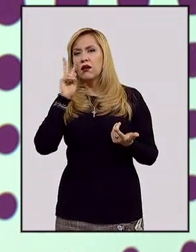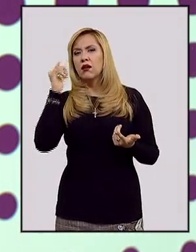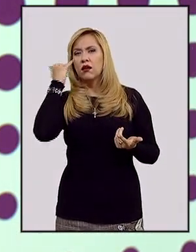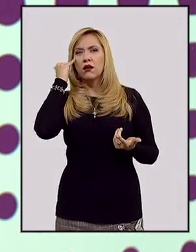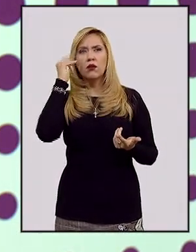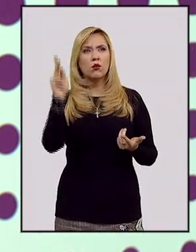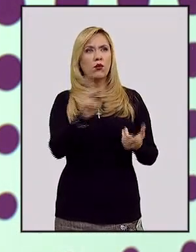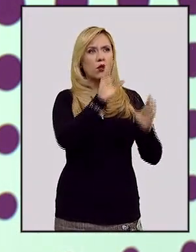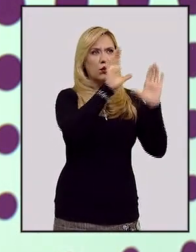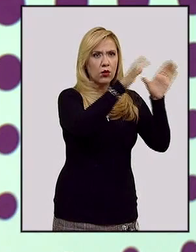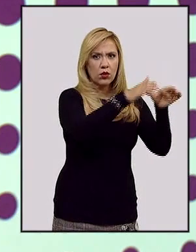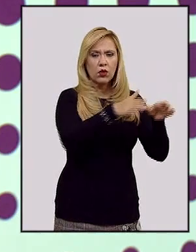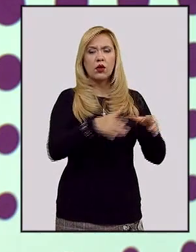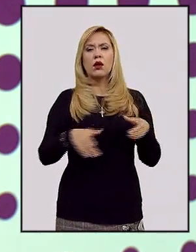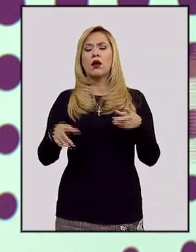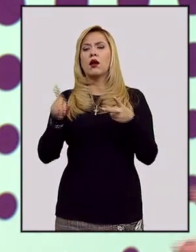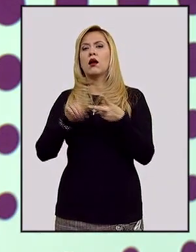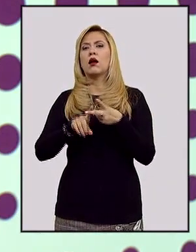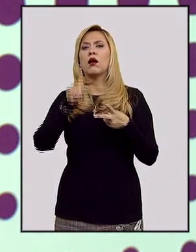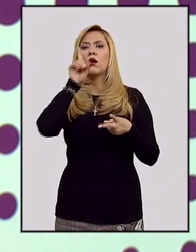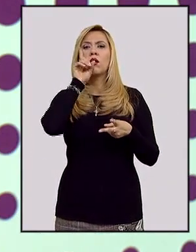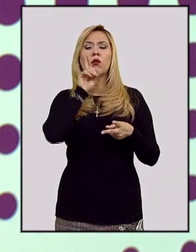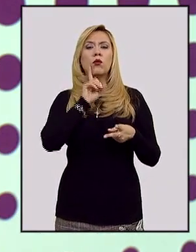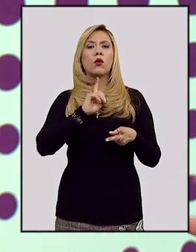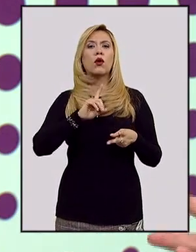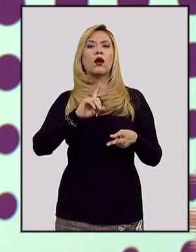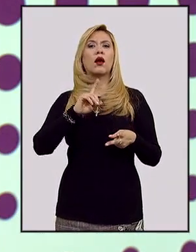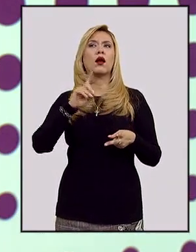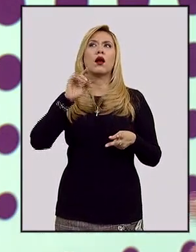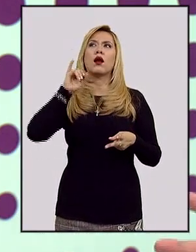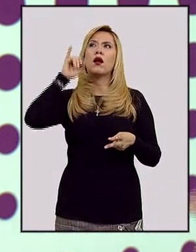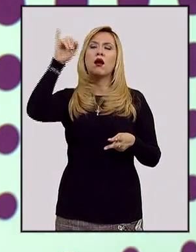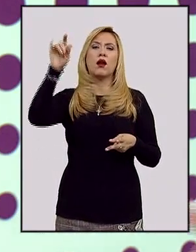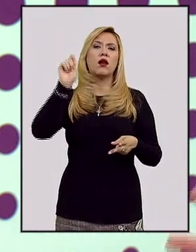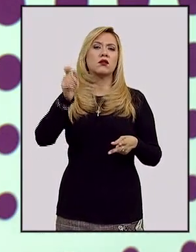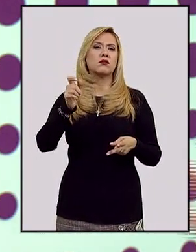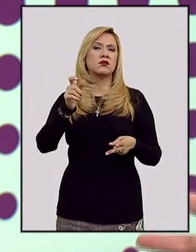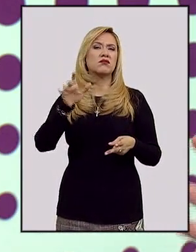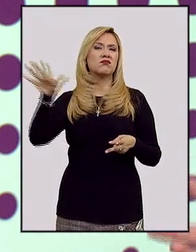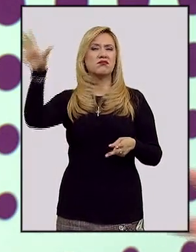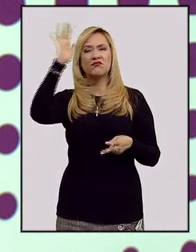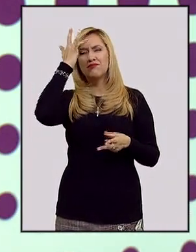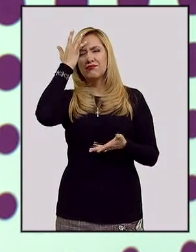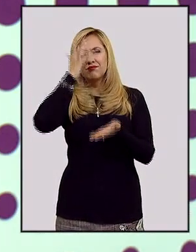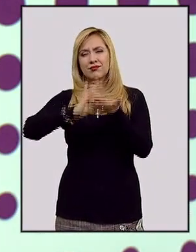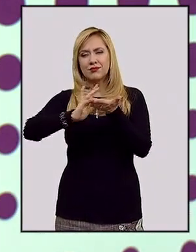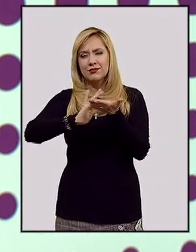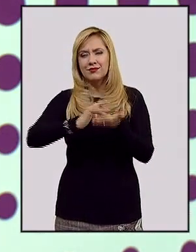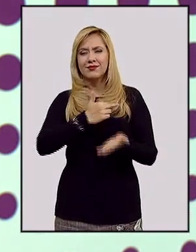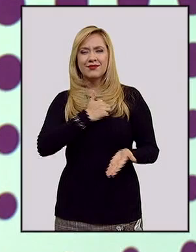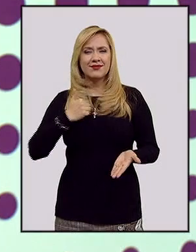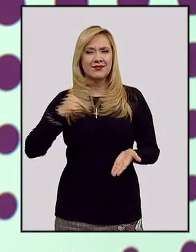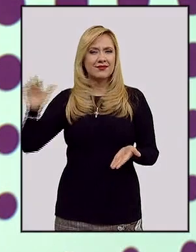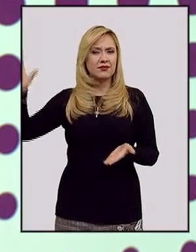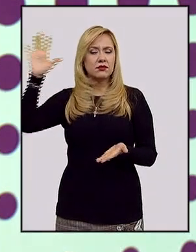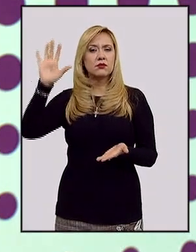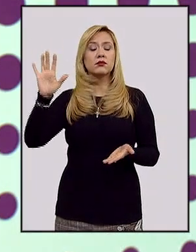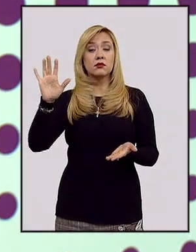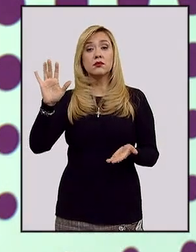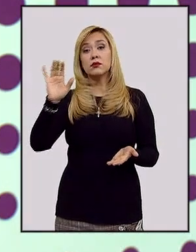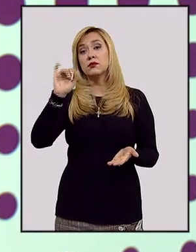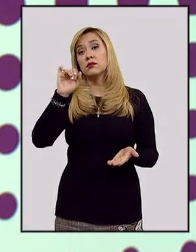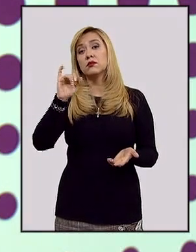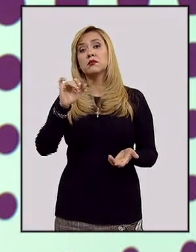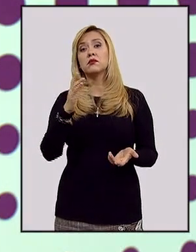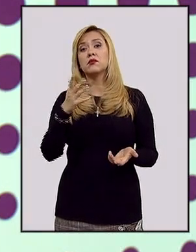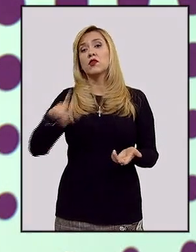indígenas, con mujeres romaníes, donde el Estado no les da el mismo valor